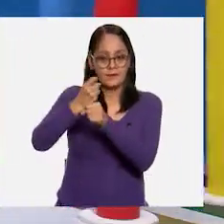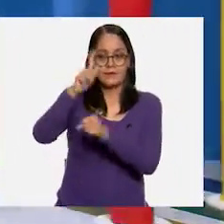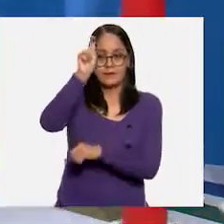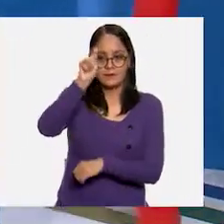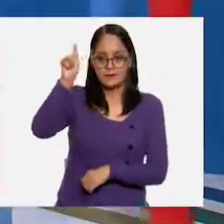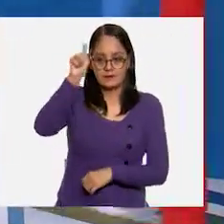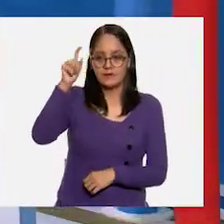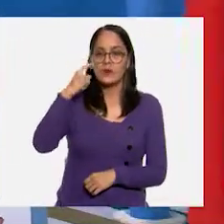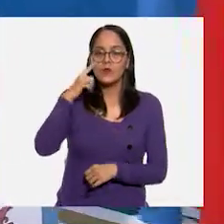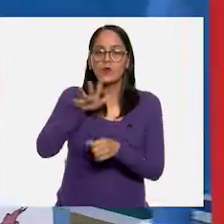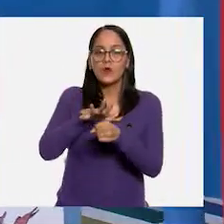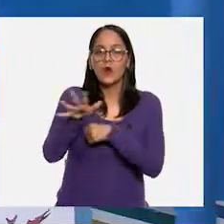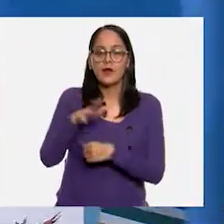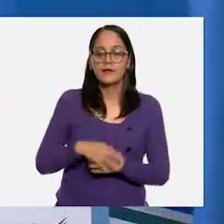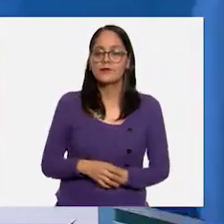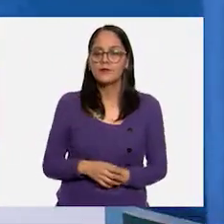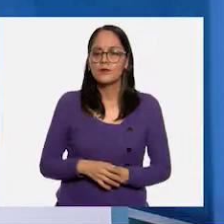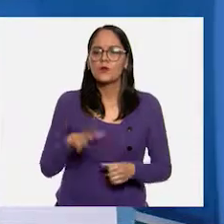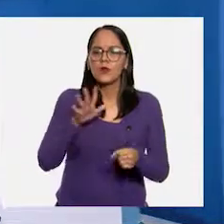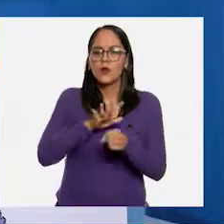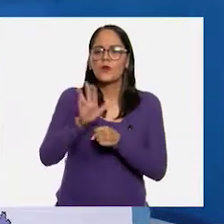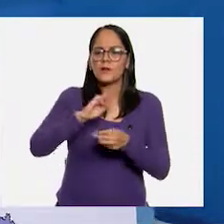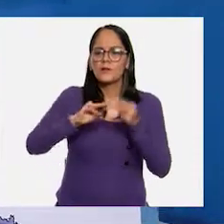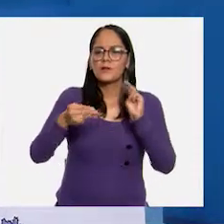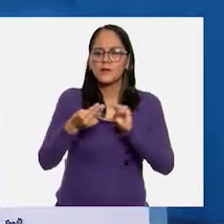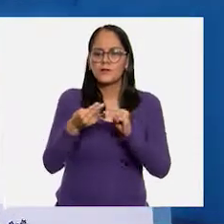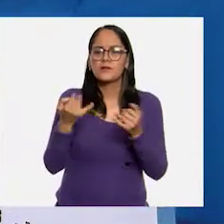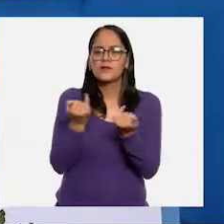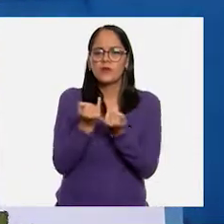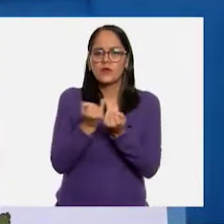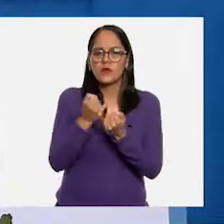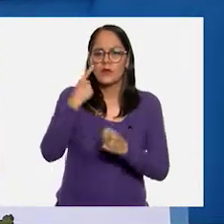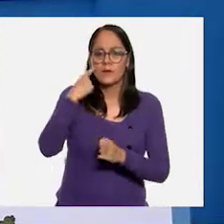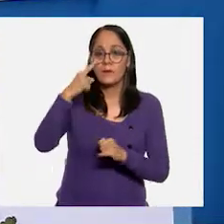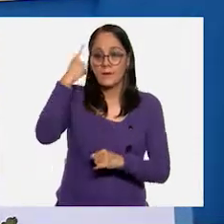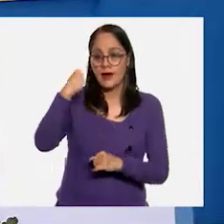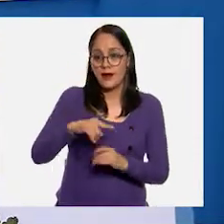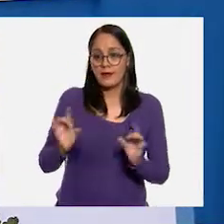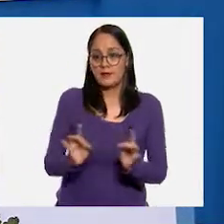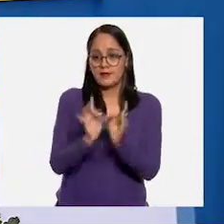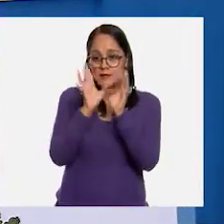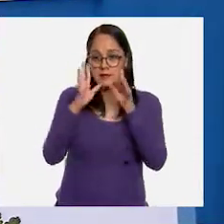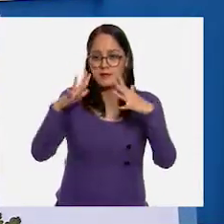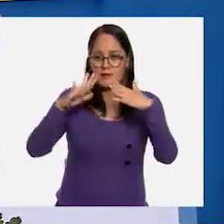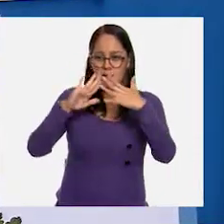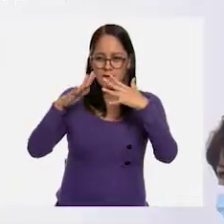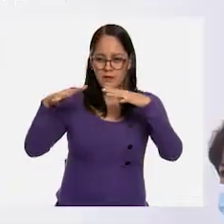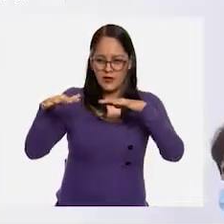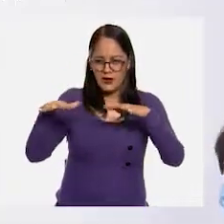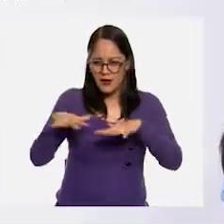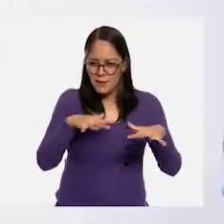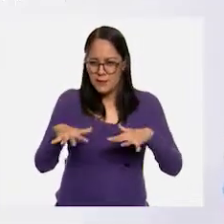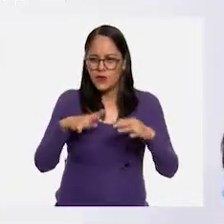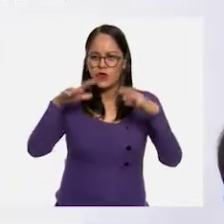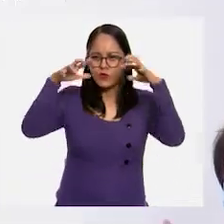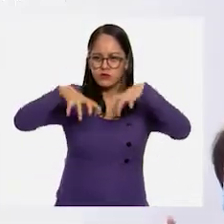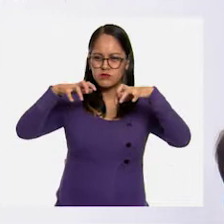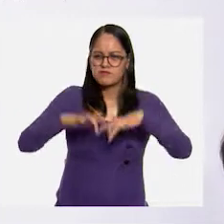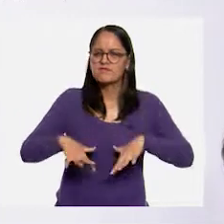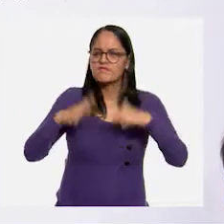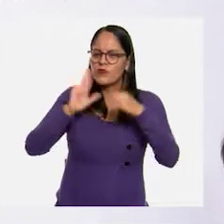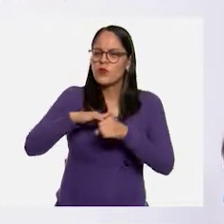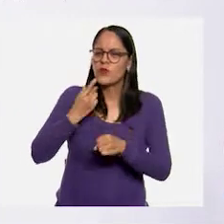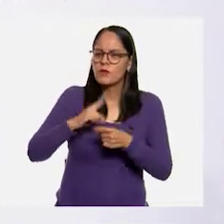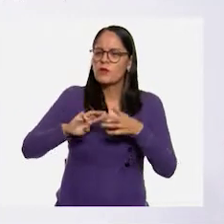básicamente cuáles son los factores que intervienen en que ocurra un desastre. Uno de